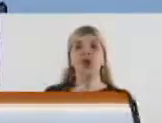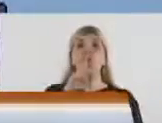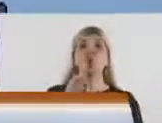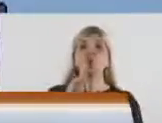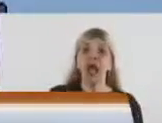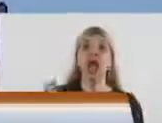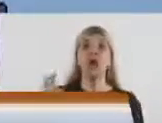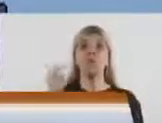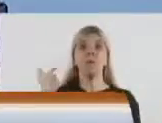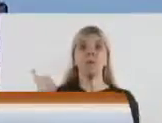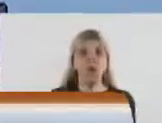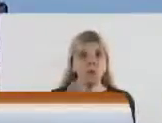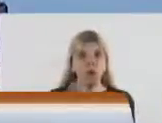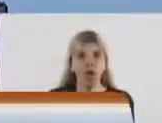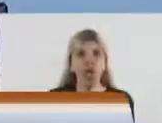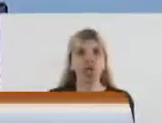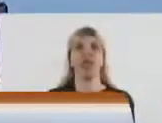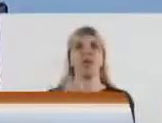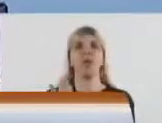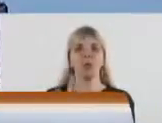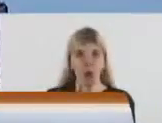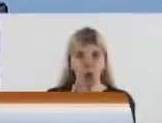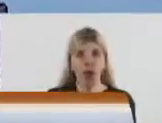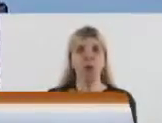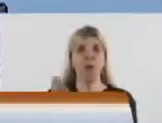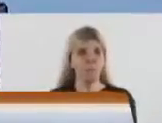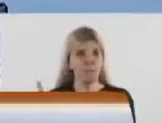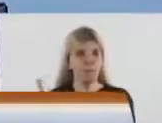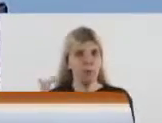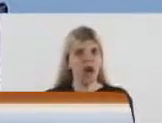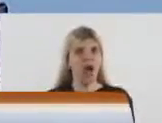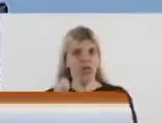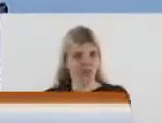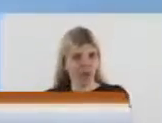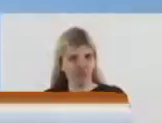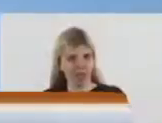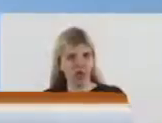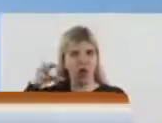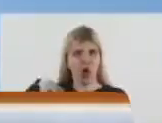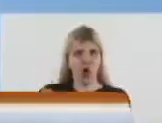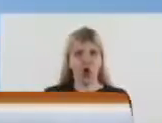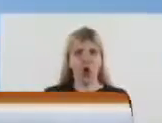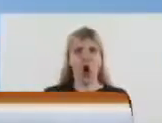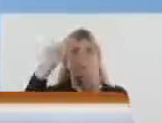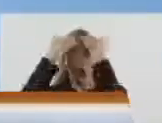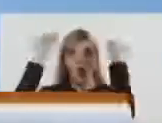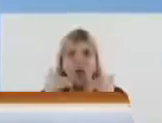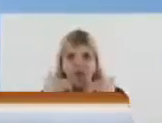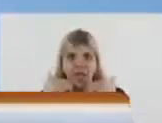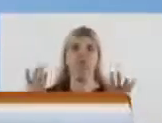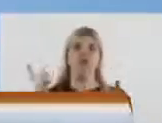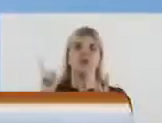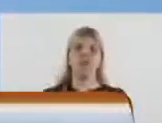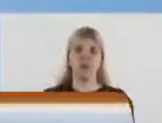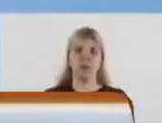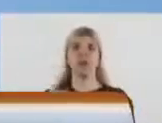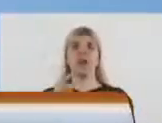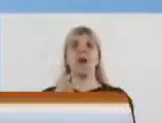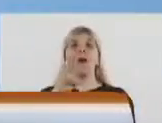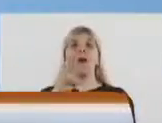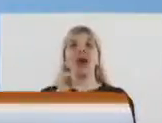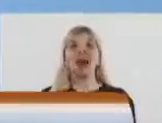dice varios lugares de producción una score a otro a otro es bangladesh